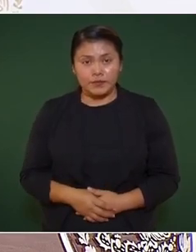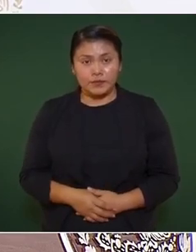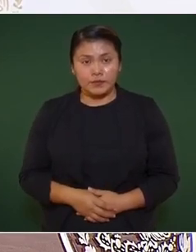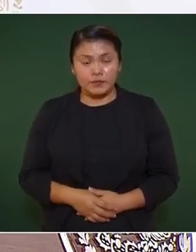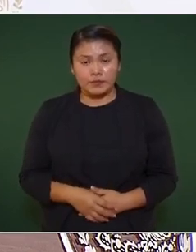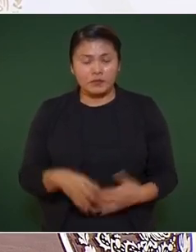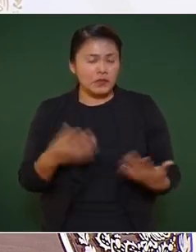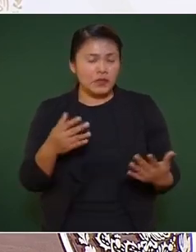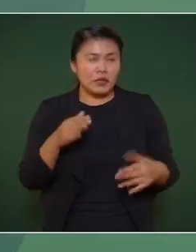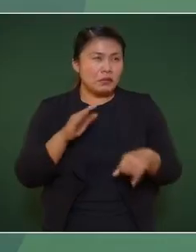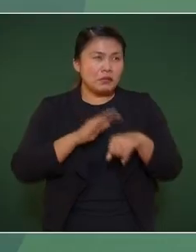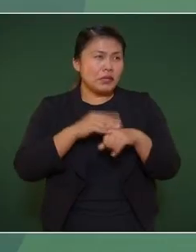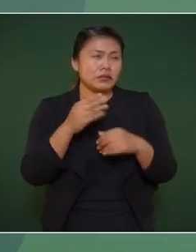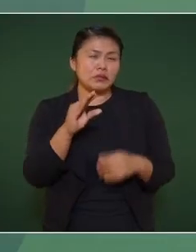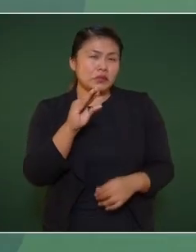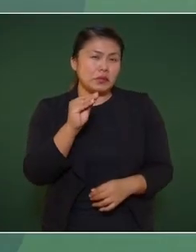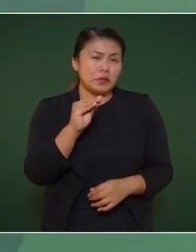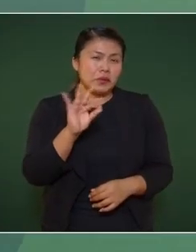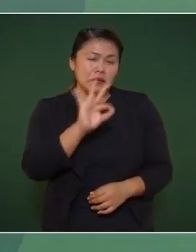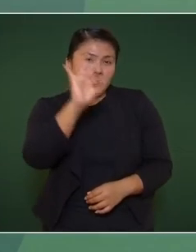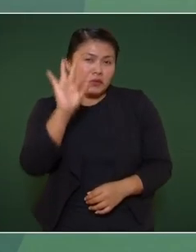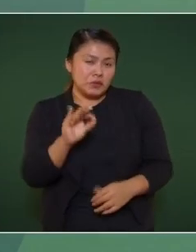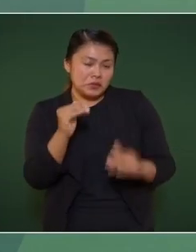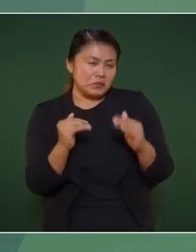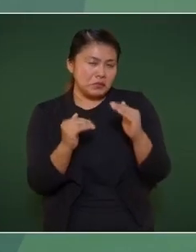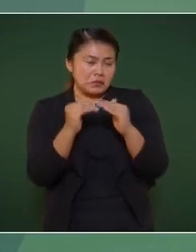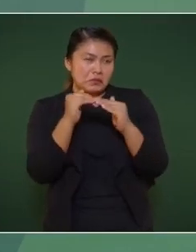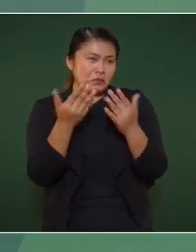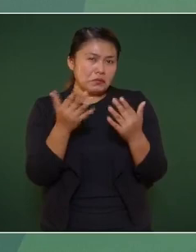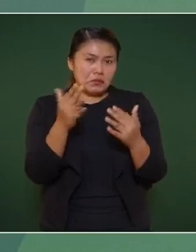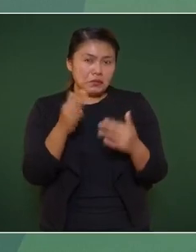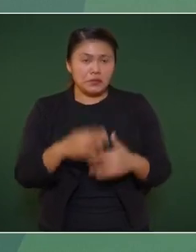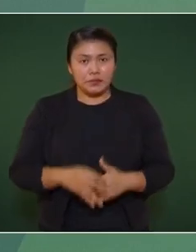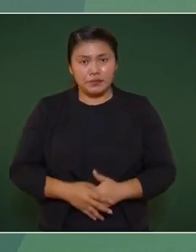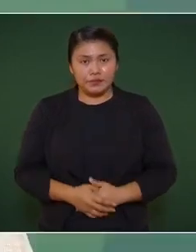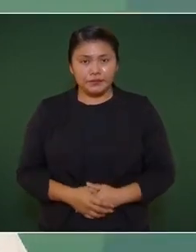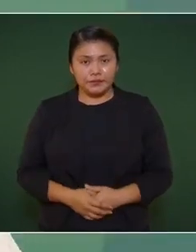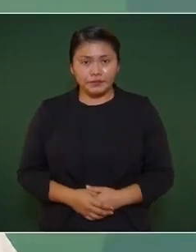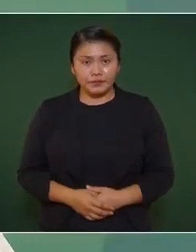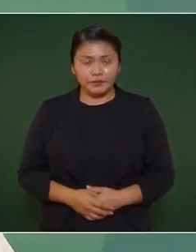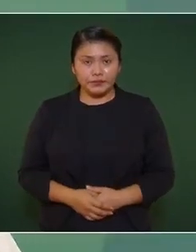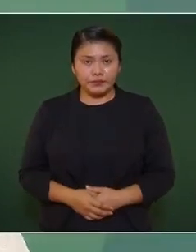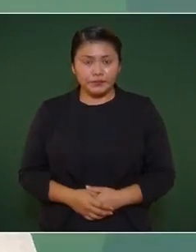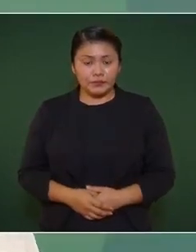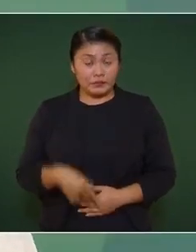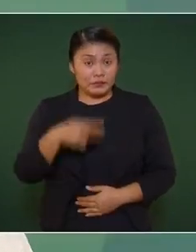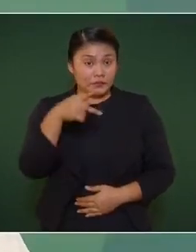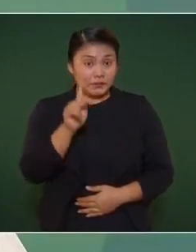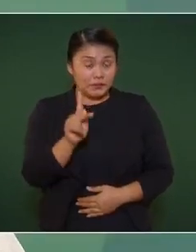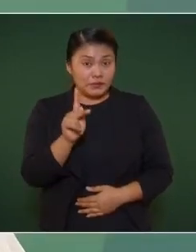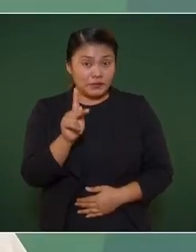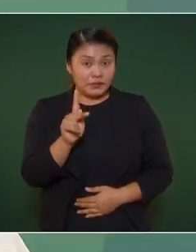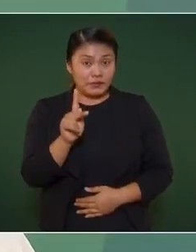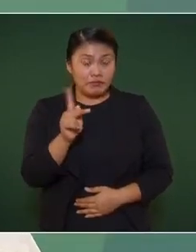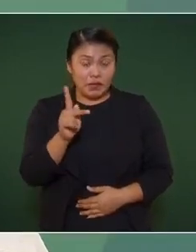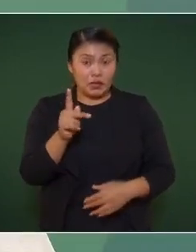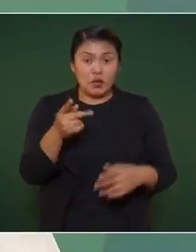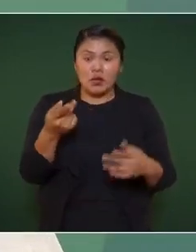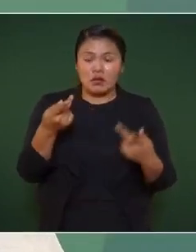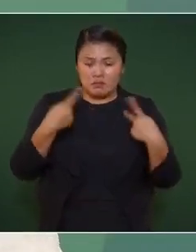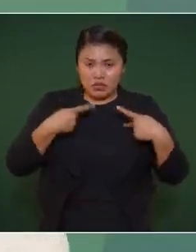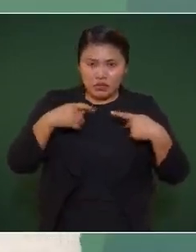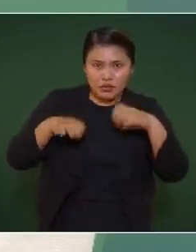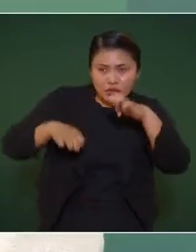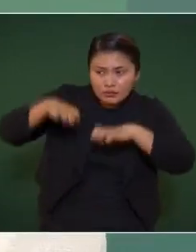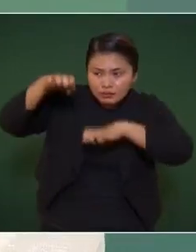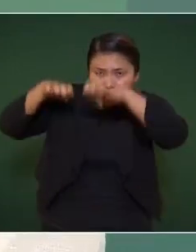más de un 90%, pero de manera directa al adulto mayor.